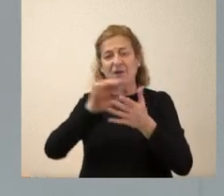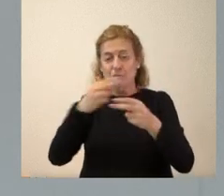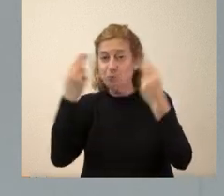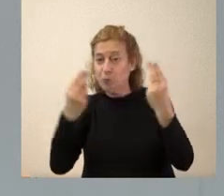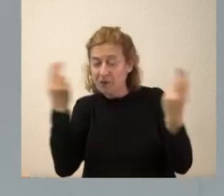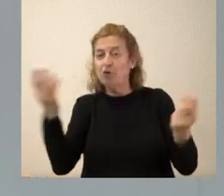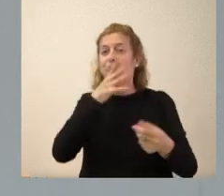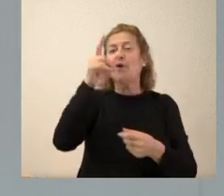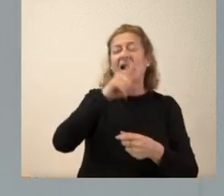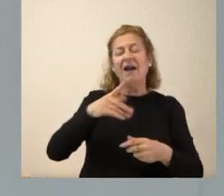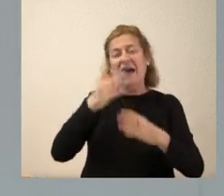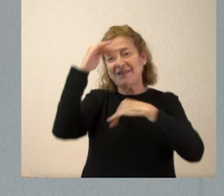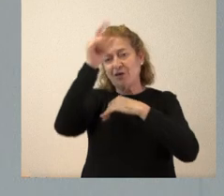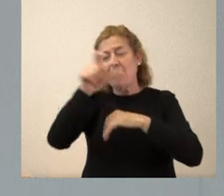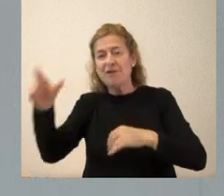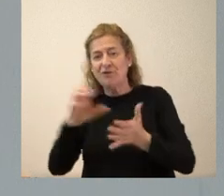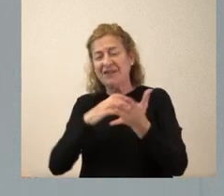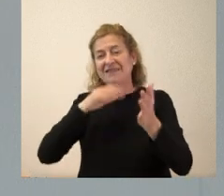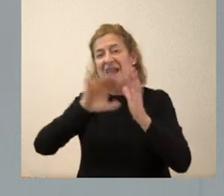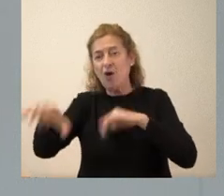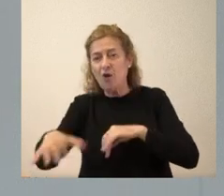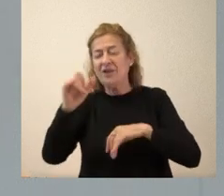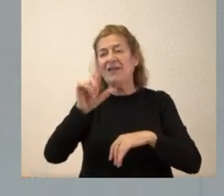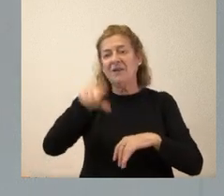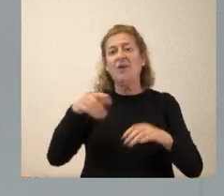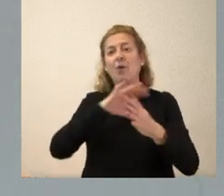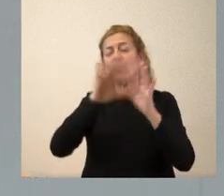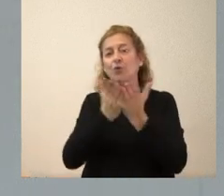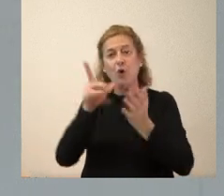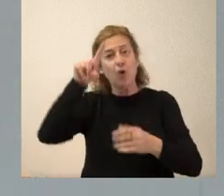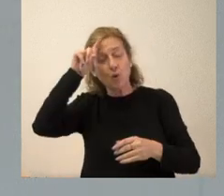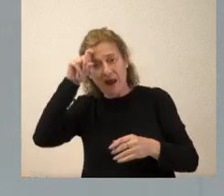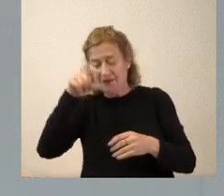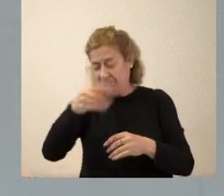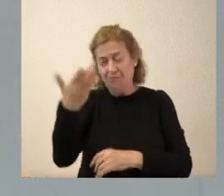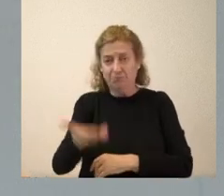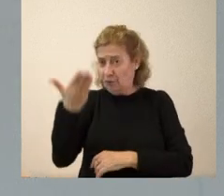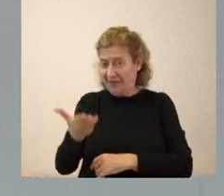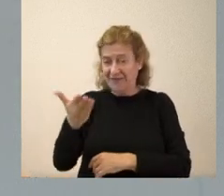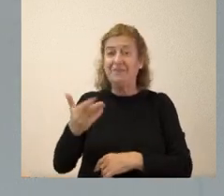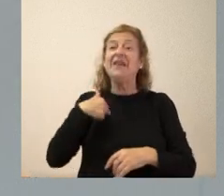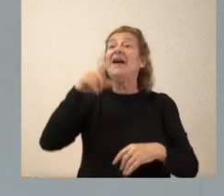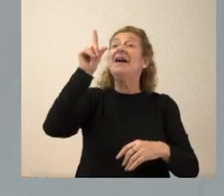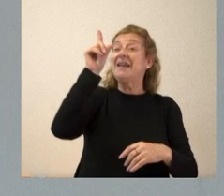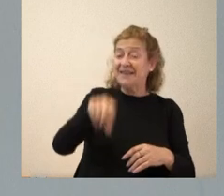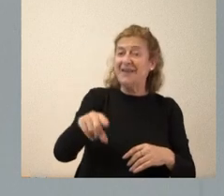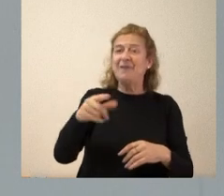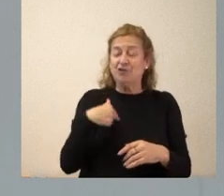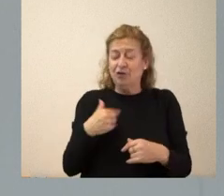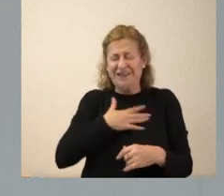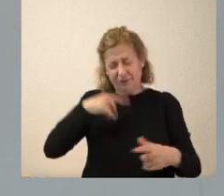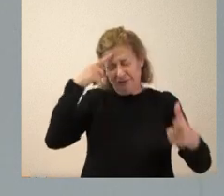Castilla y león por el mundo rural que son elementos básicos muy importantes junto a esto nosotros tenemos una Clara Pasión por reducir impuestos